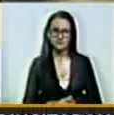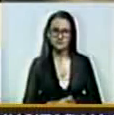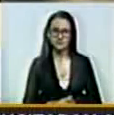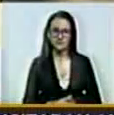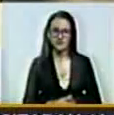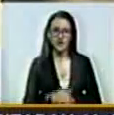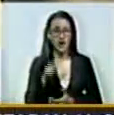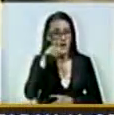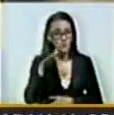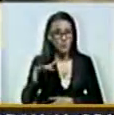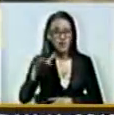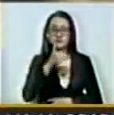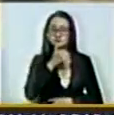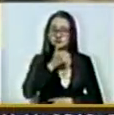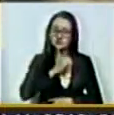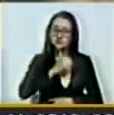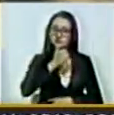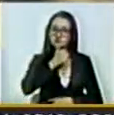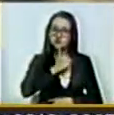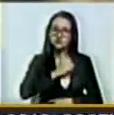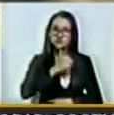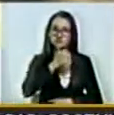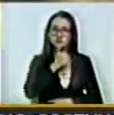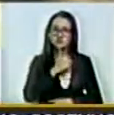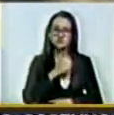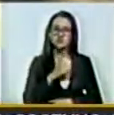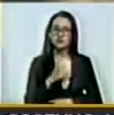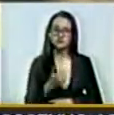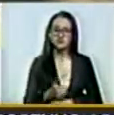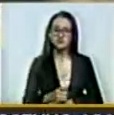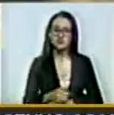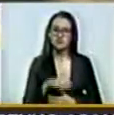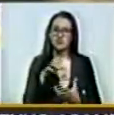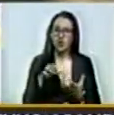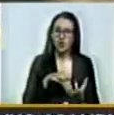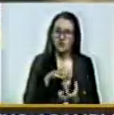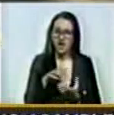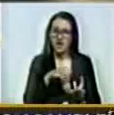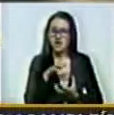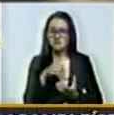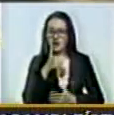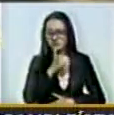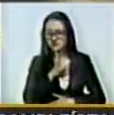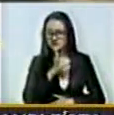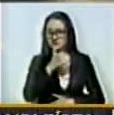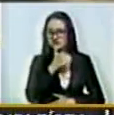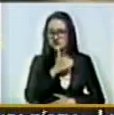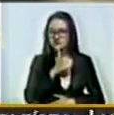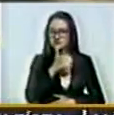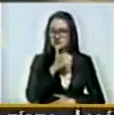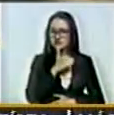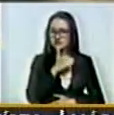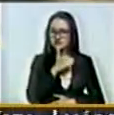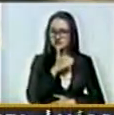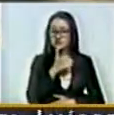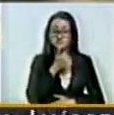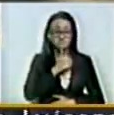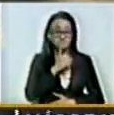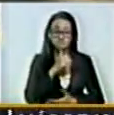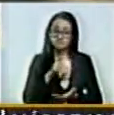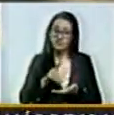el pueblo paciente que ha pasado dificultades inenarrables, con dignidad,